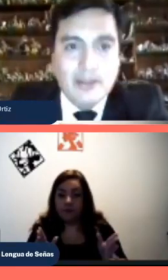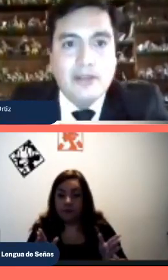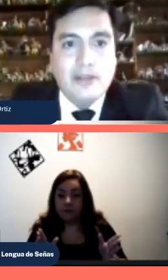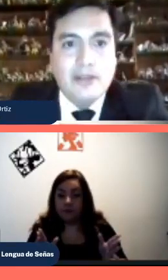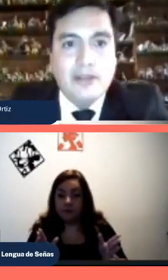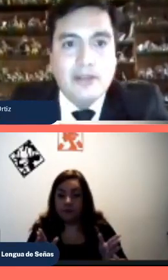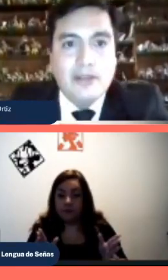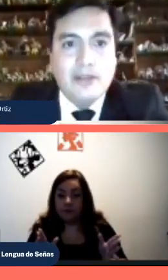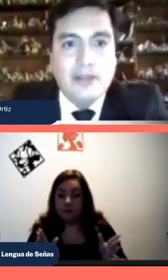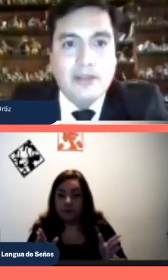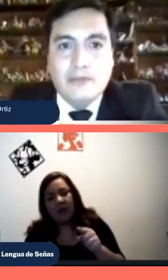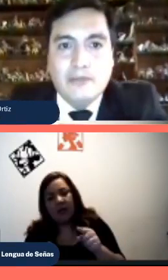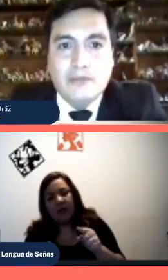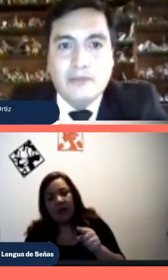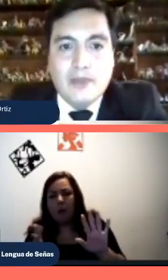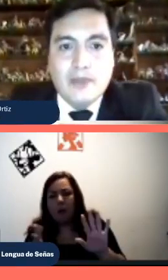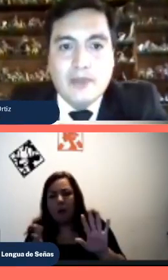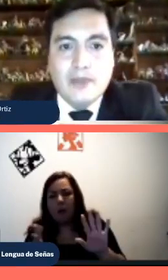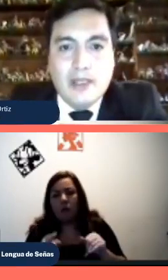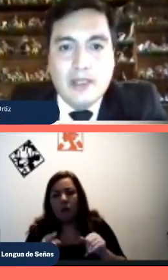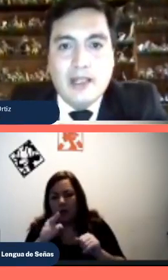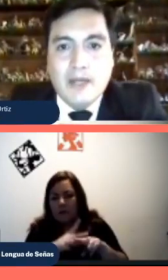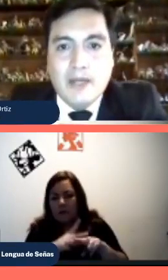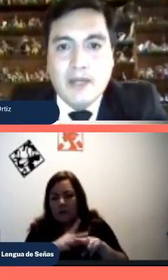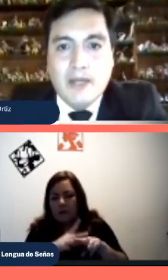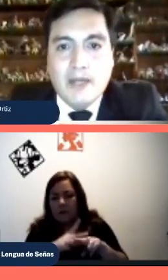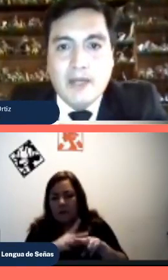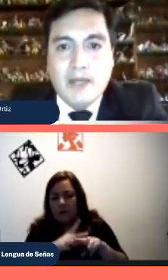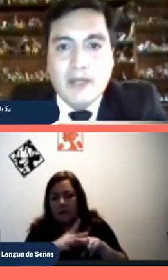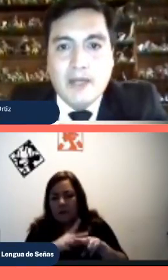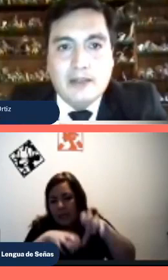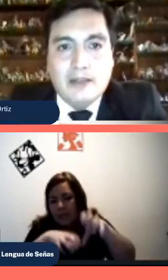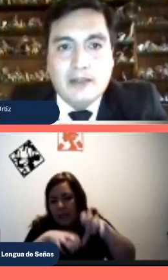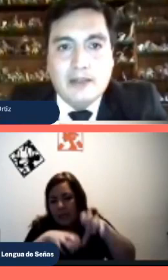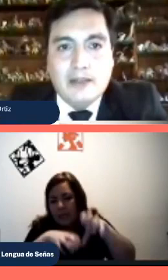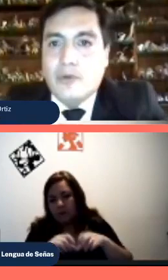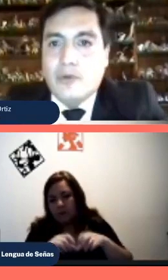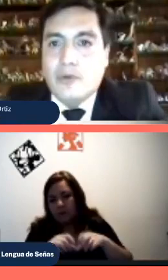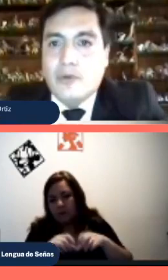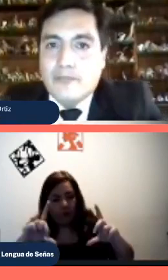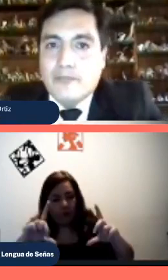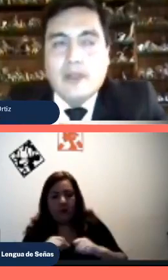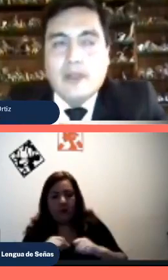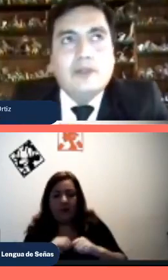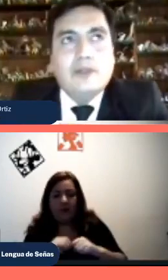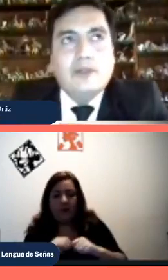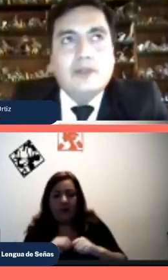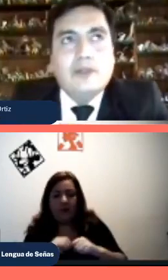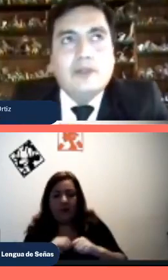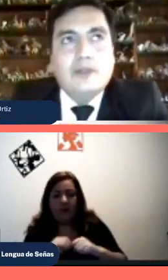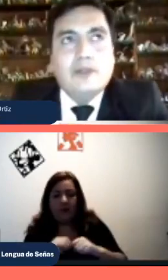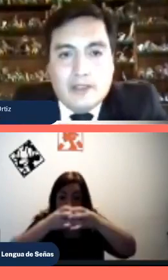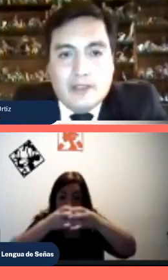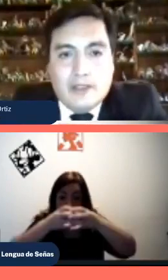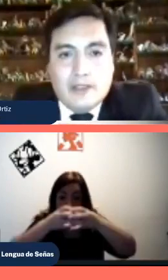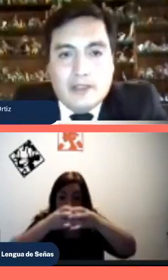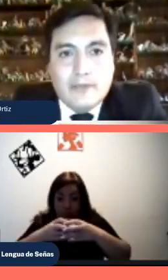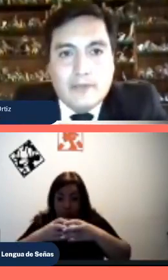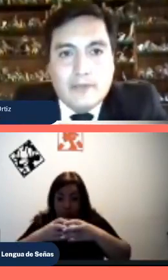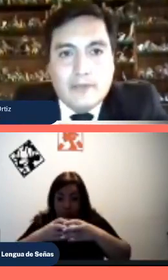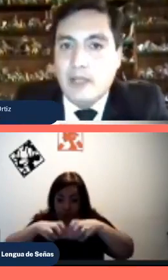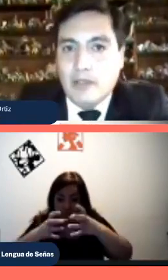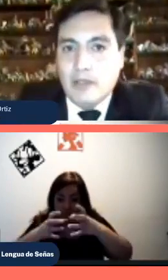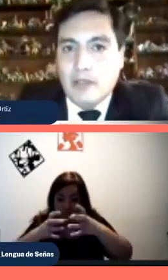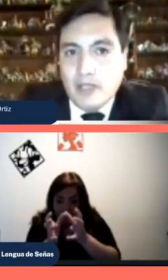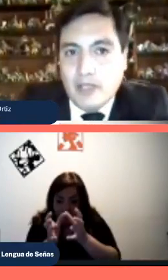Y así habría sido el animal que puso el huevo, teniendo en cuenta que